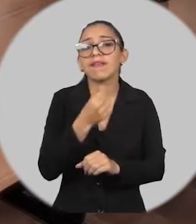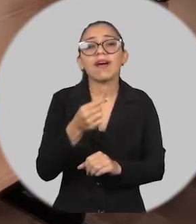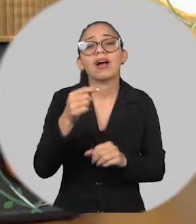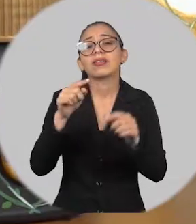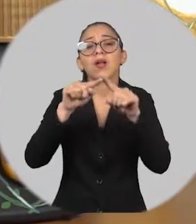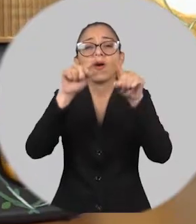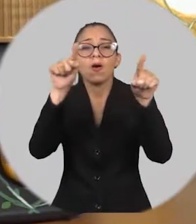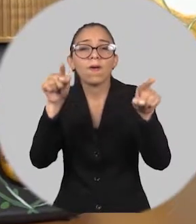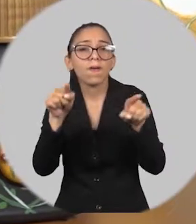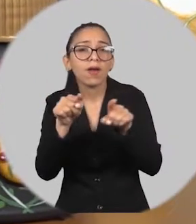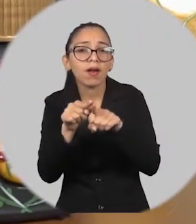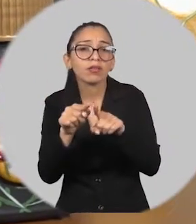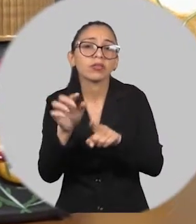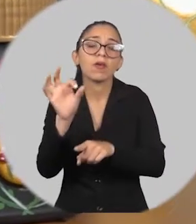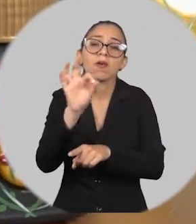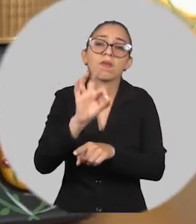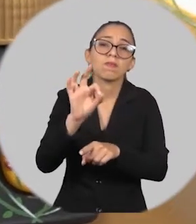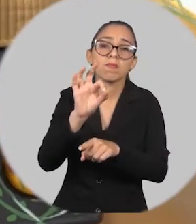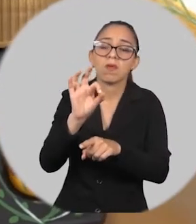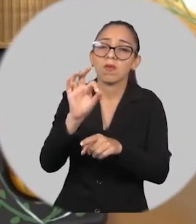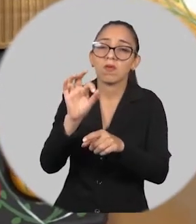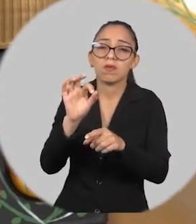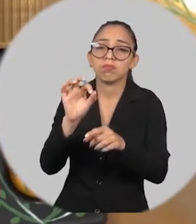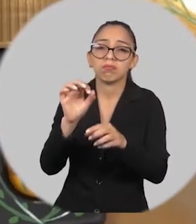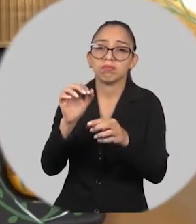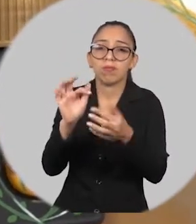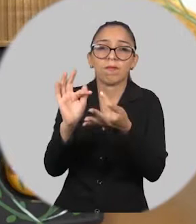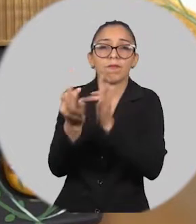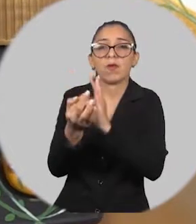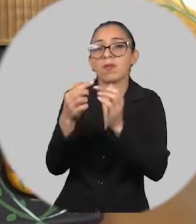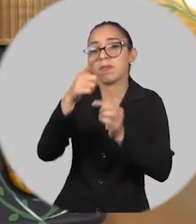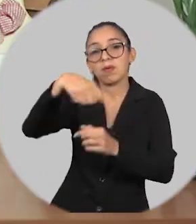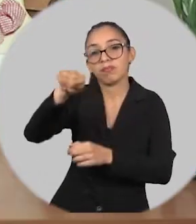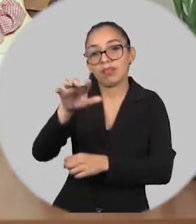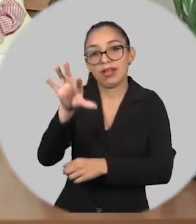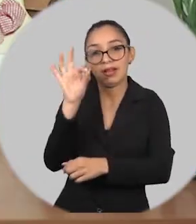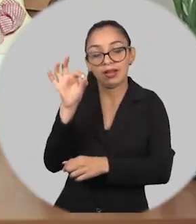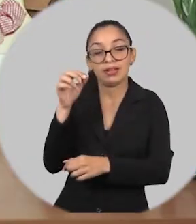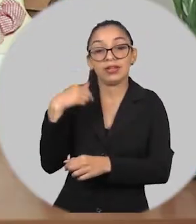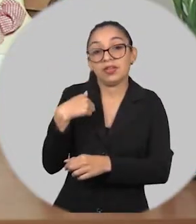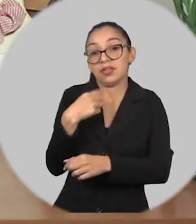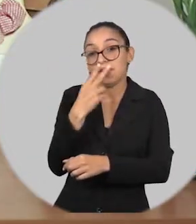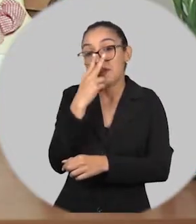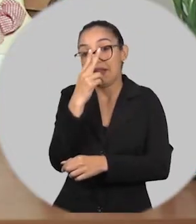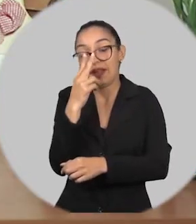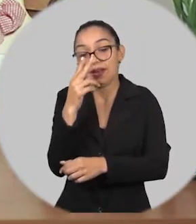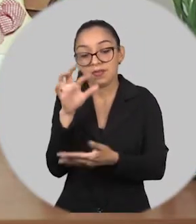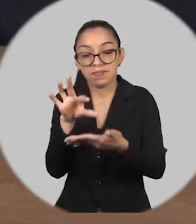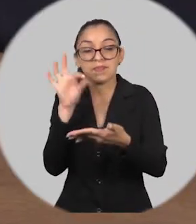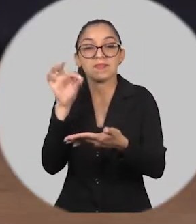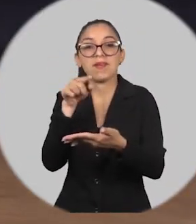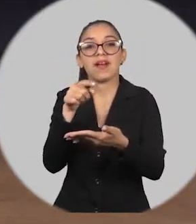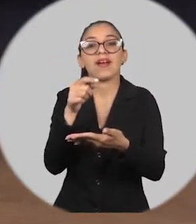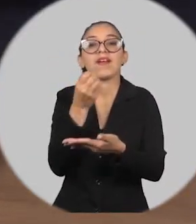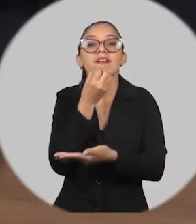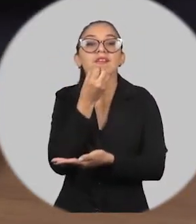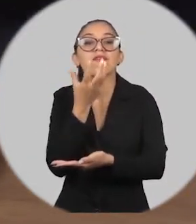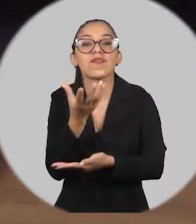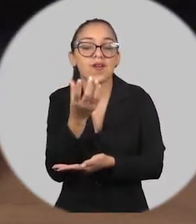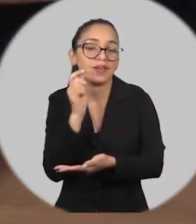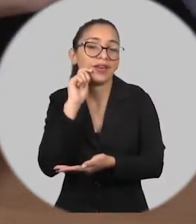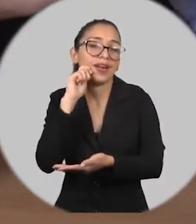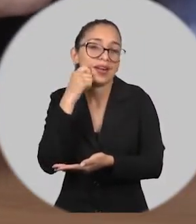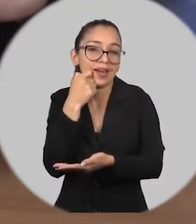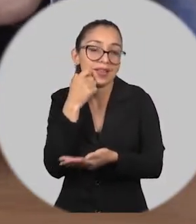como tengo en el otro diseño de la gallinita. Para esta vaquita yo decidí usar estas rositas súper lindas y